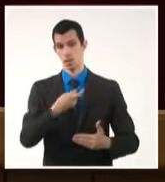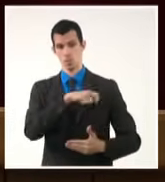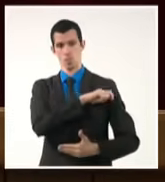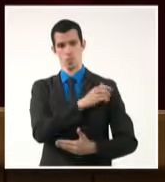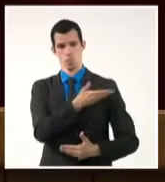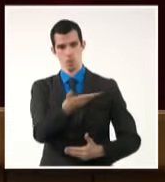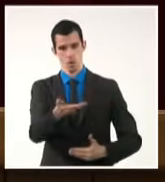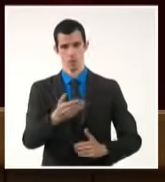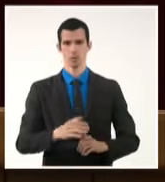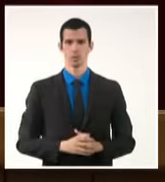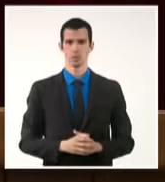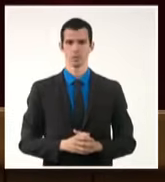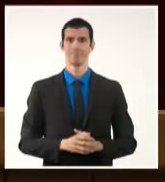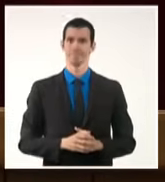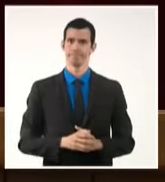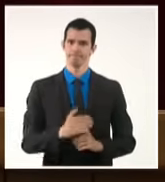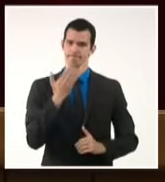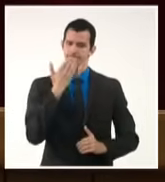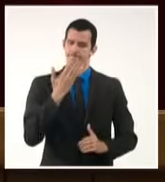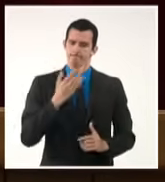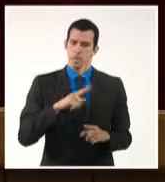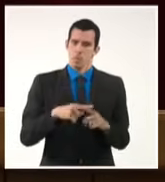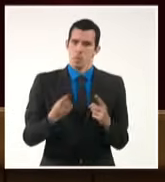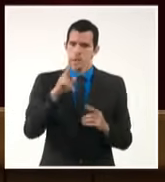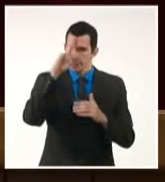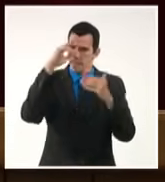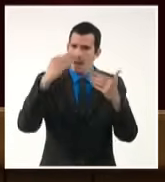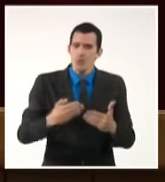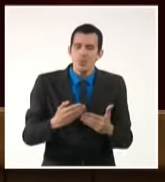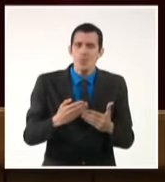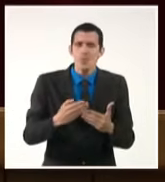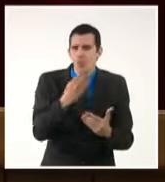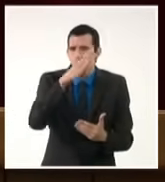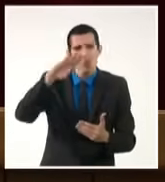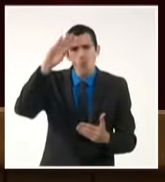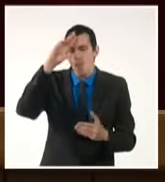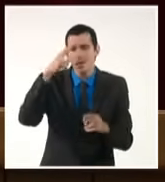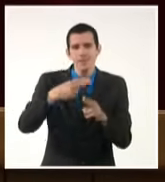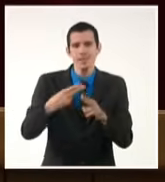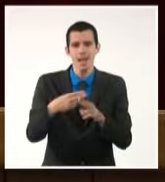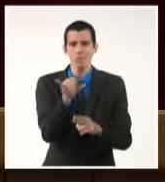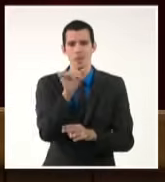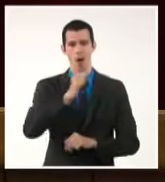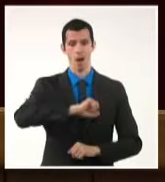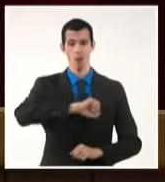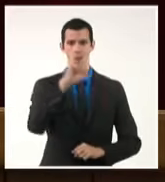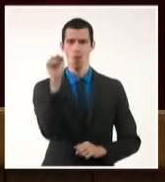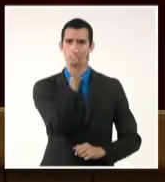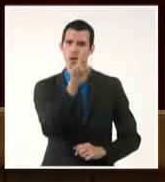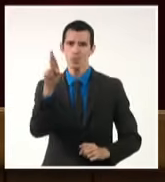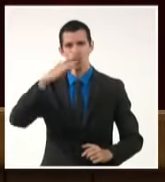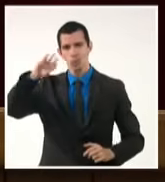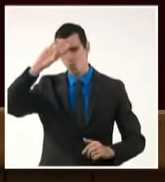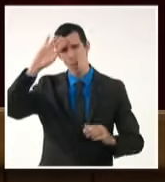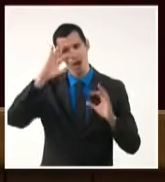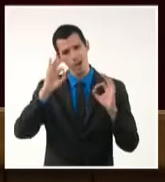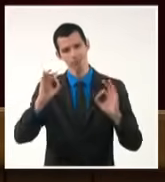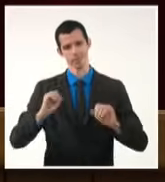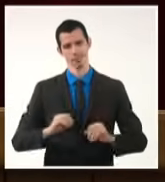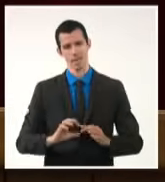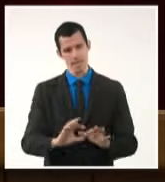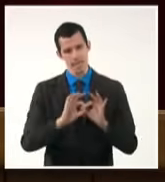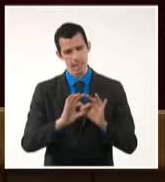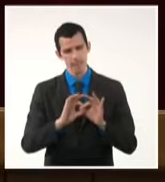y la responsabilidad del Estado de garantizar su acceso, así como la gratuidad de los servicios de atención, protección